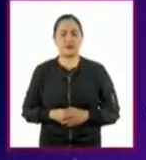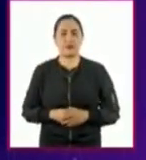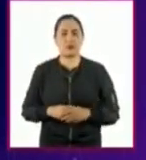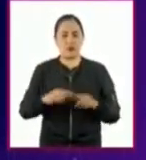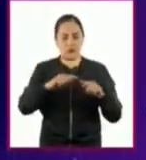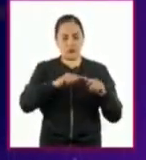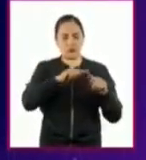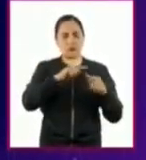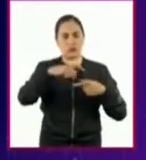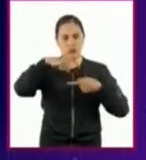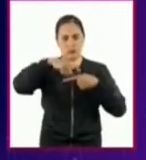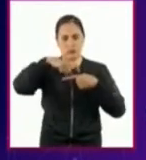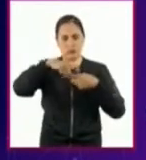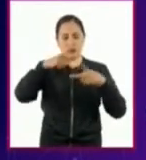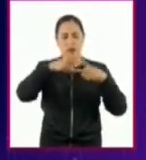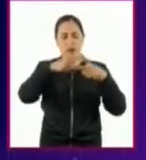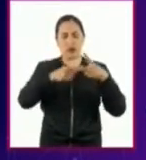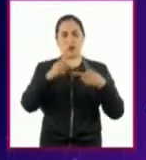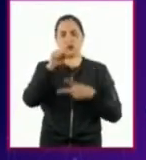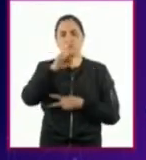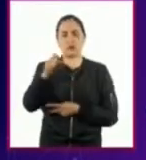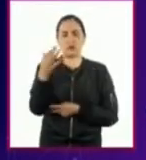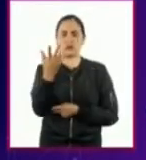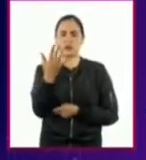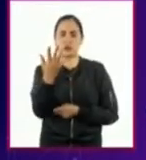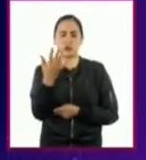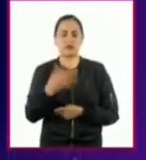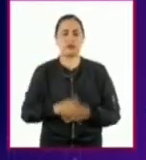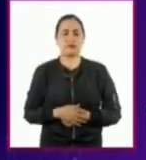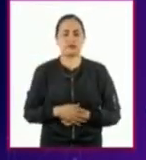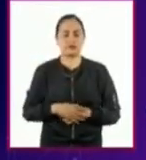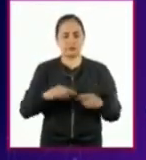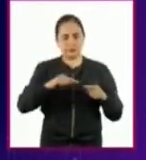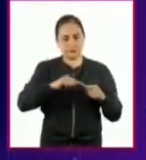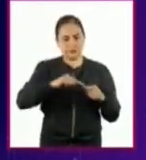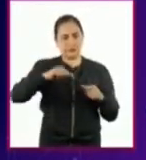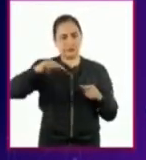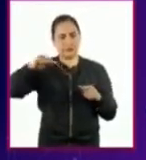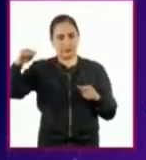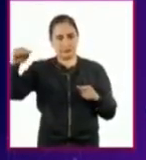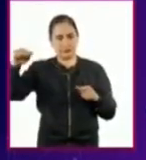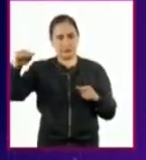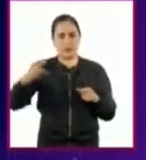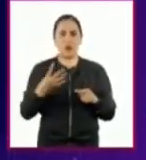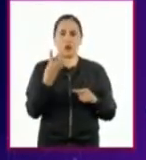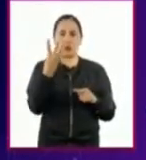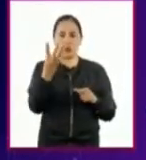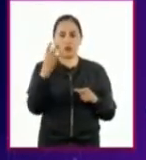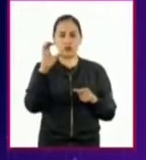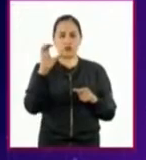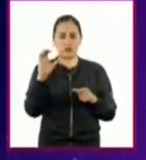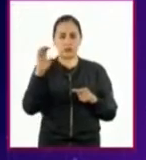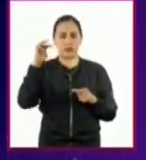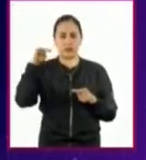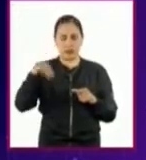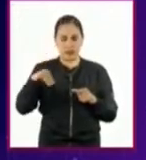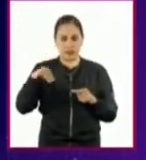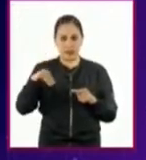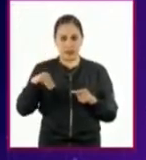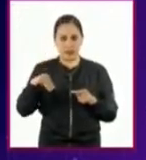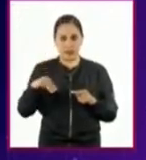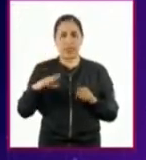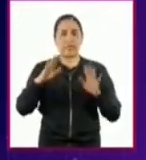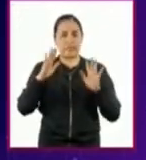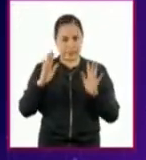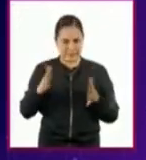150 grados. Sobre la prolongación del lado del ángulo medimos un segmento de 4 centímetros. Ya tenemos la